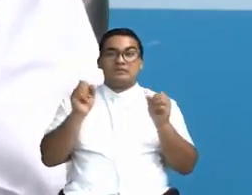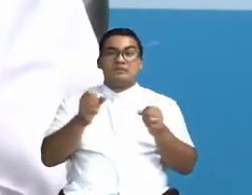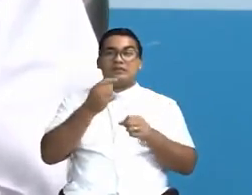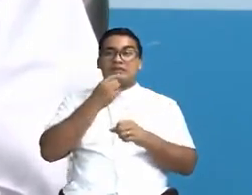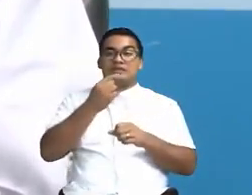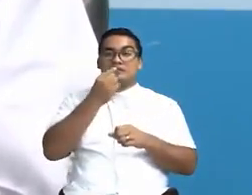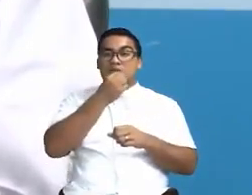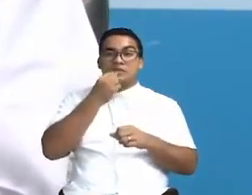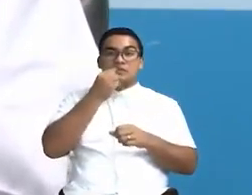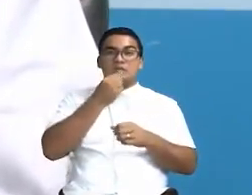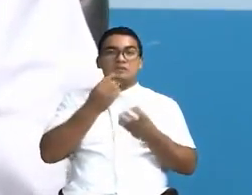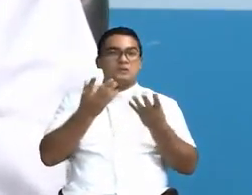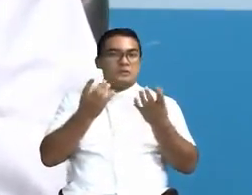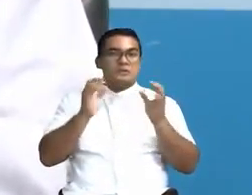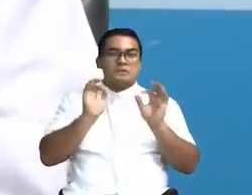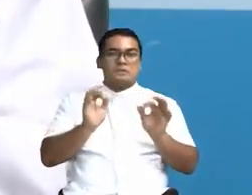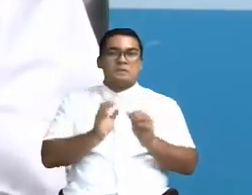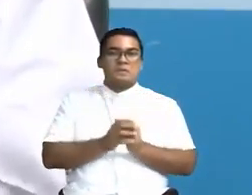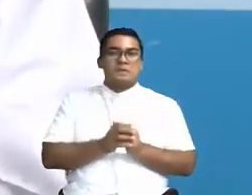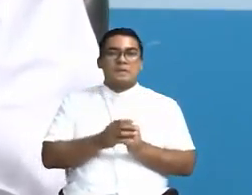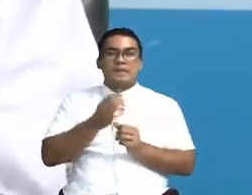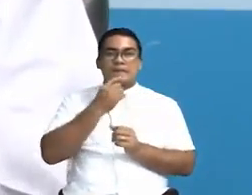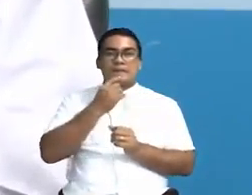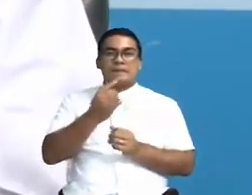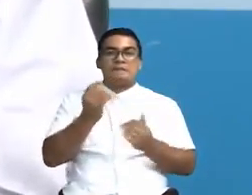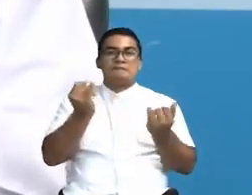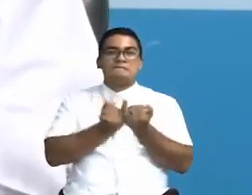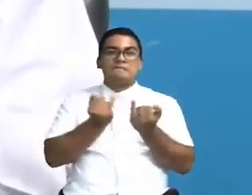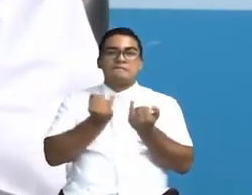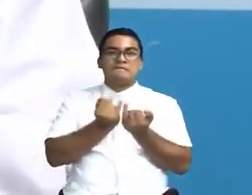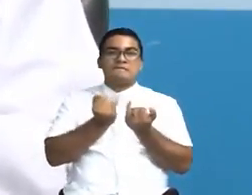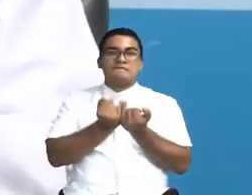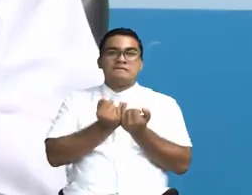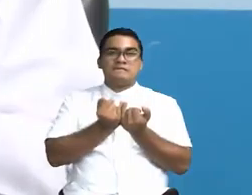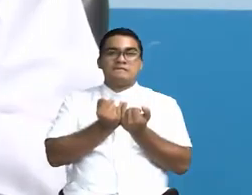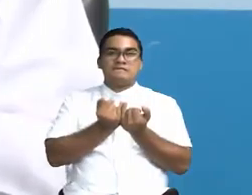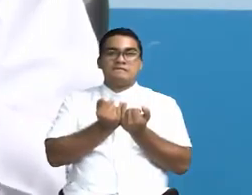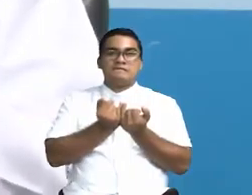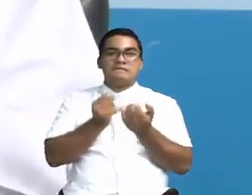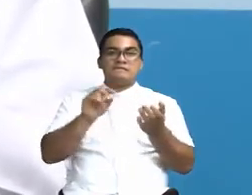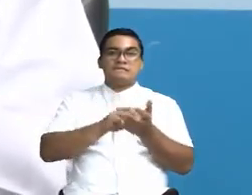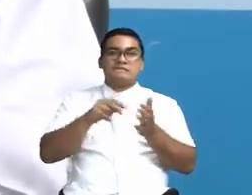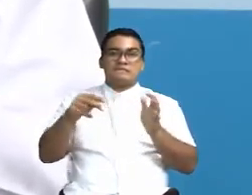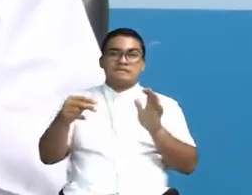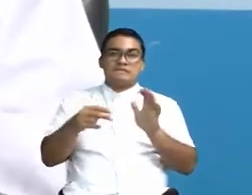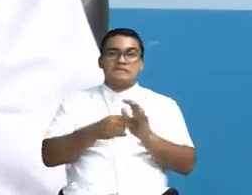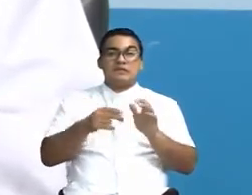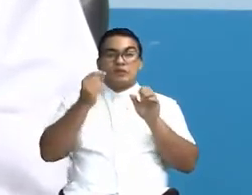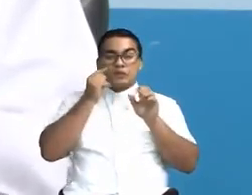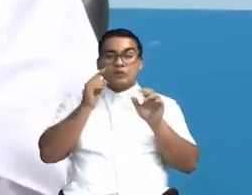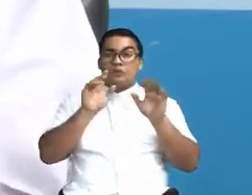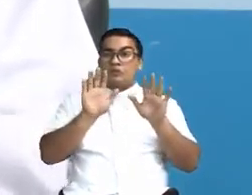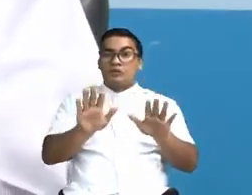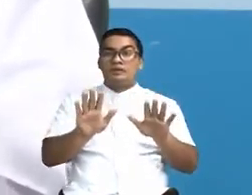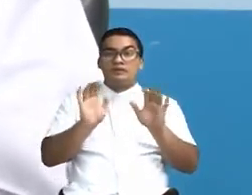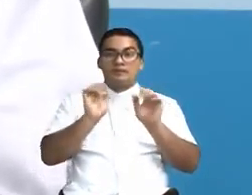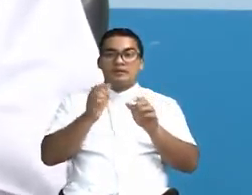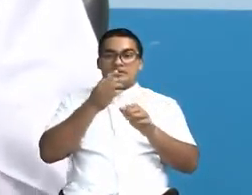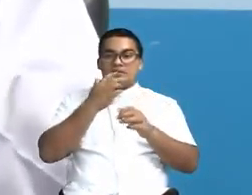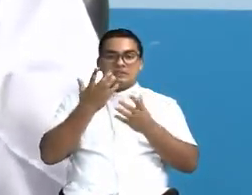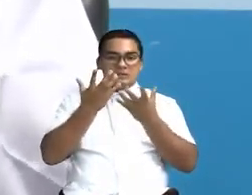se mantenga humedecido. ¿Ya? Entonces, si está humedecido, entonces va a prevenir que se formen esas